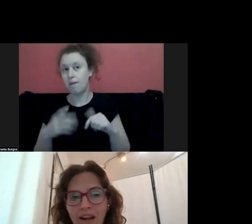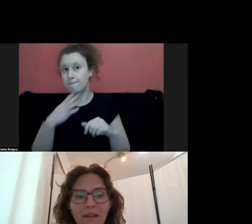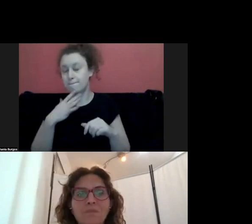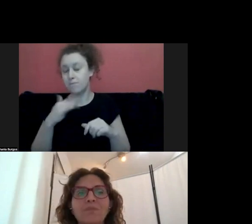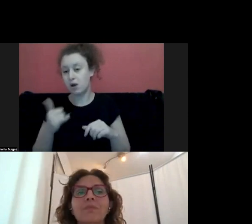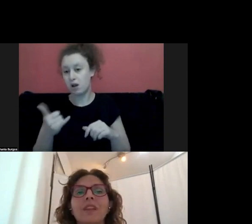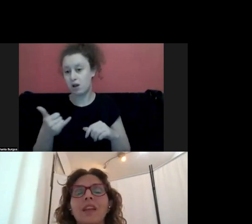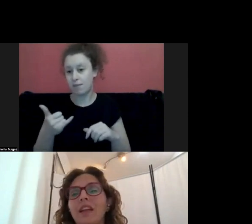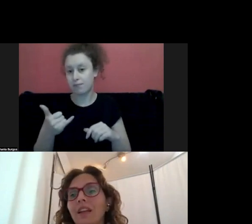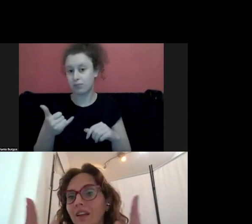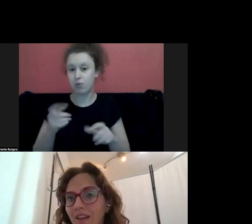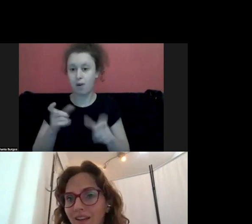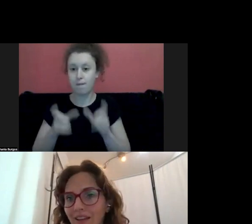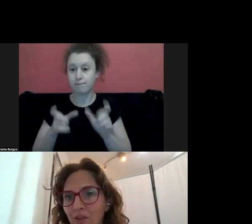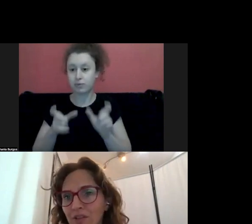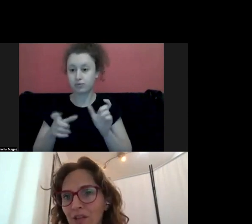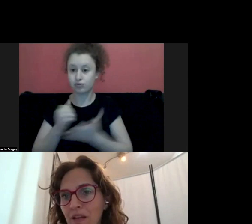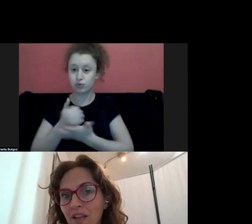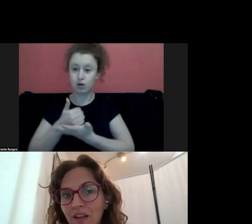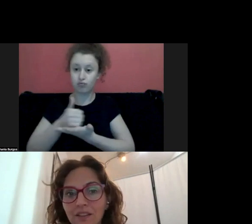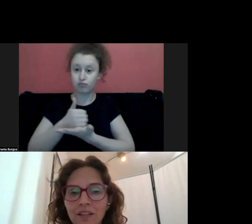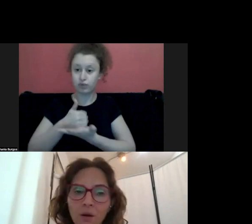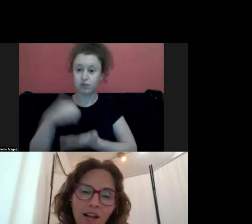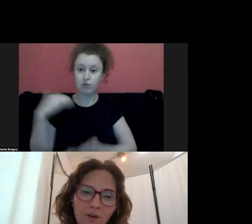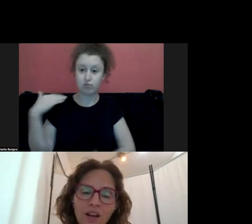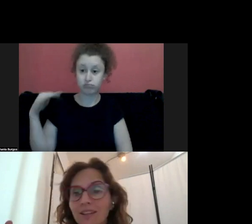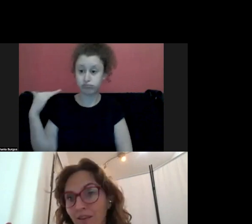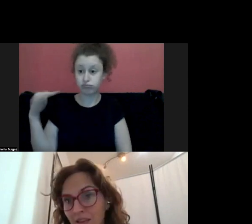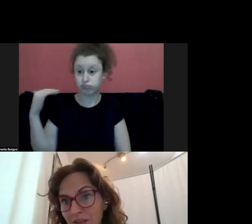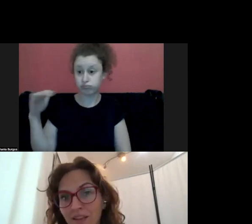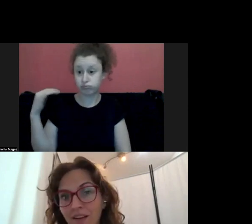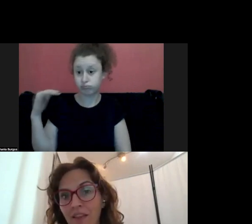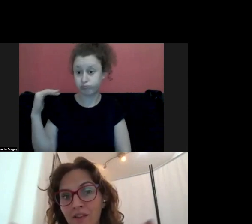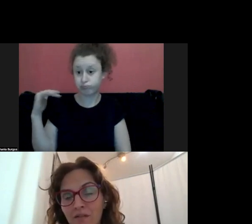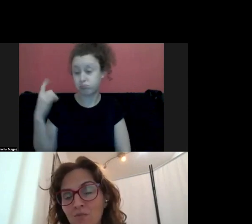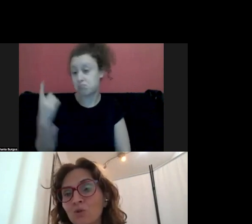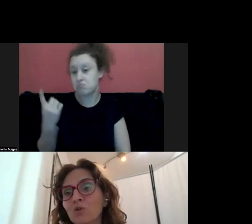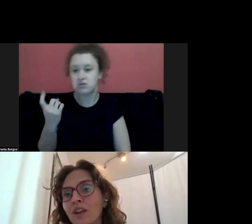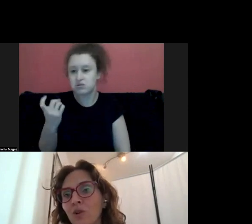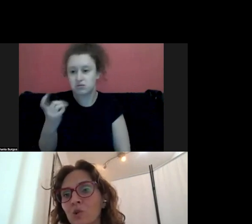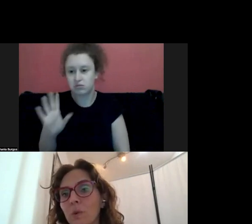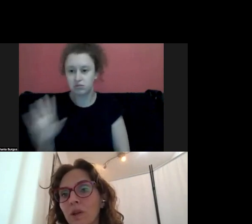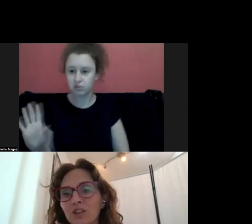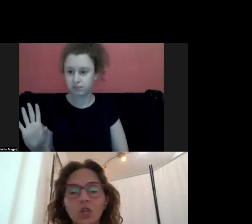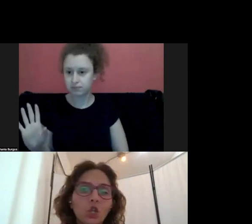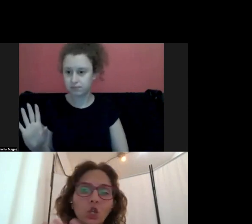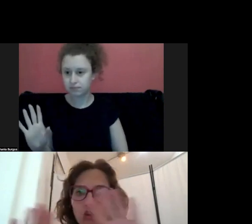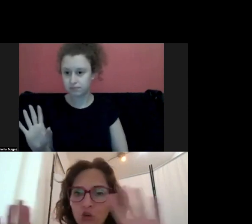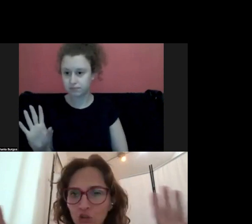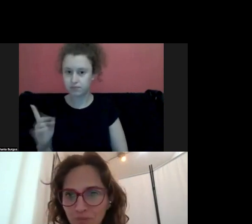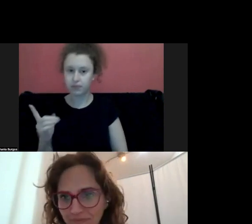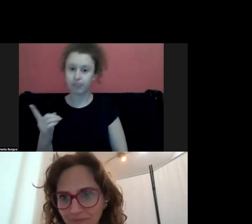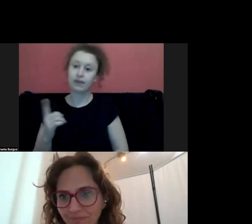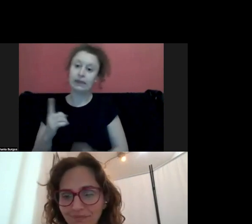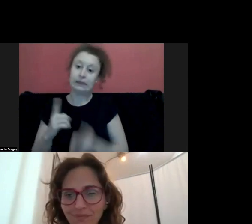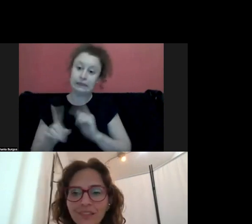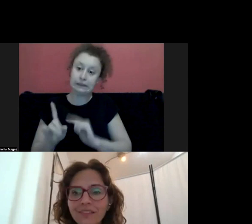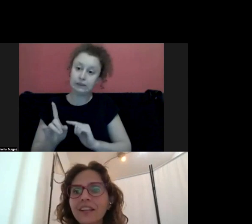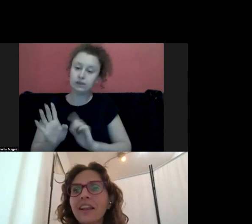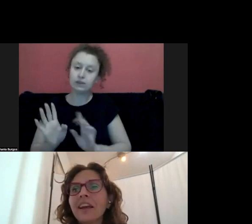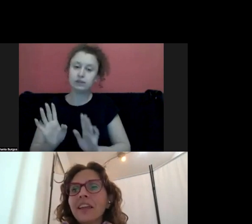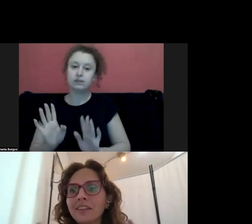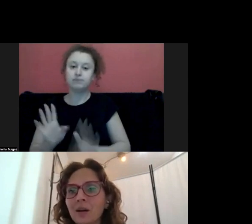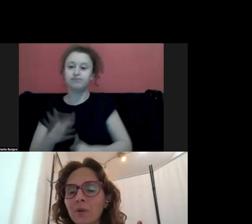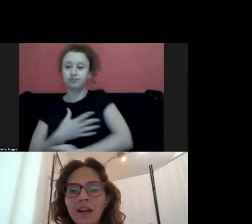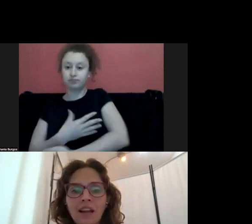molesta para nada. Entonces, ¿qué pasa? Que claro, la lactancia materna, ya sabemos que los bebés todos